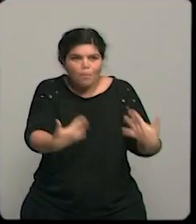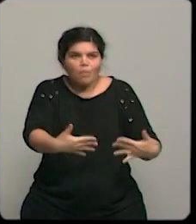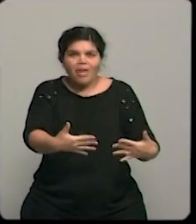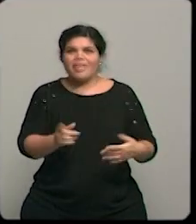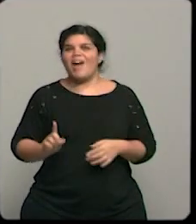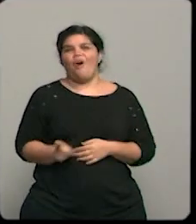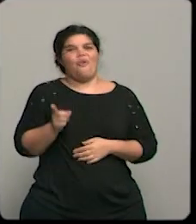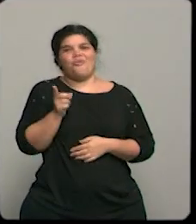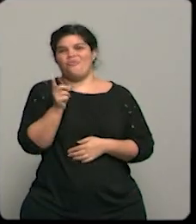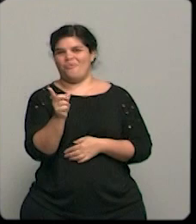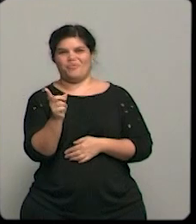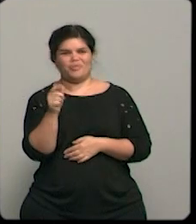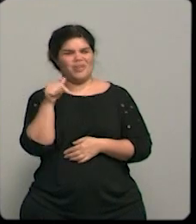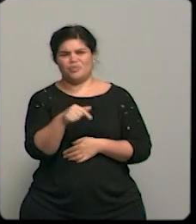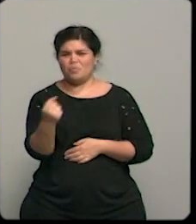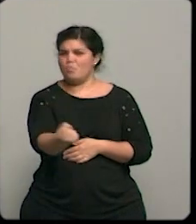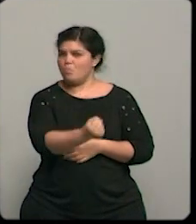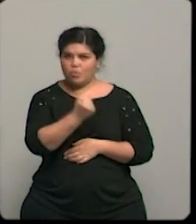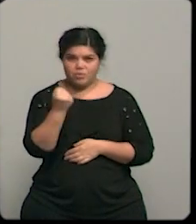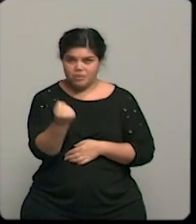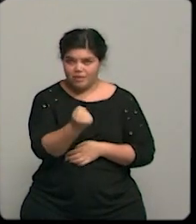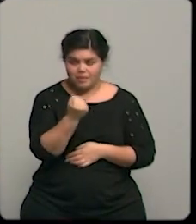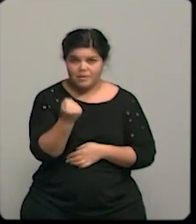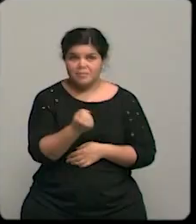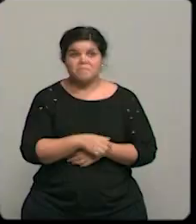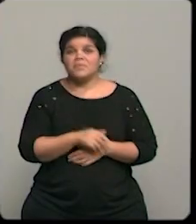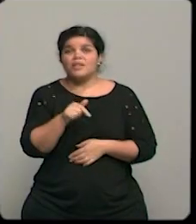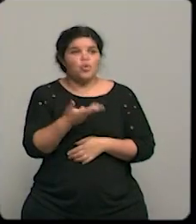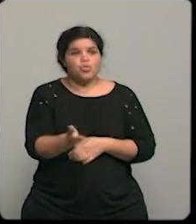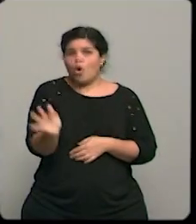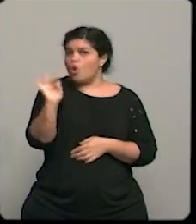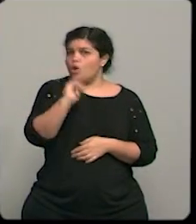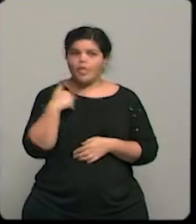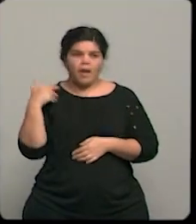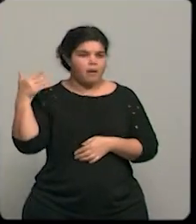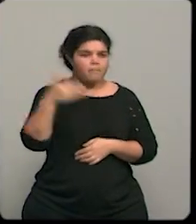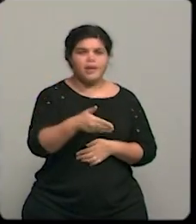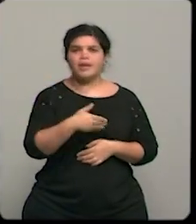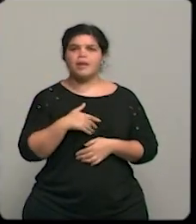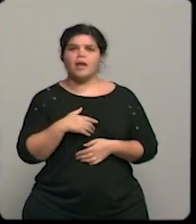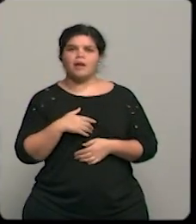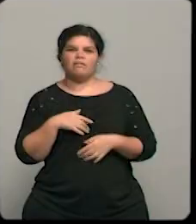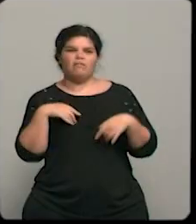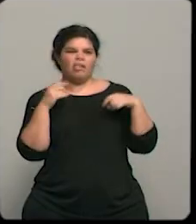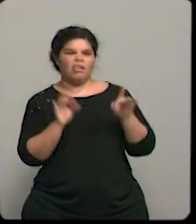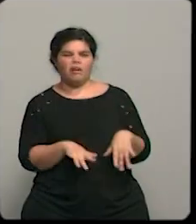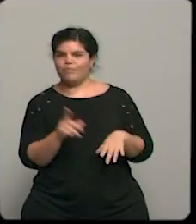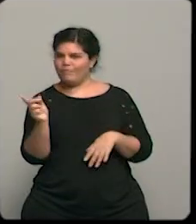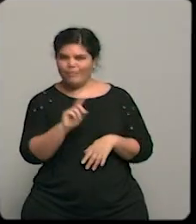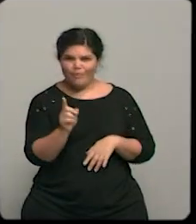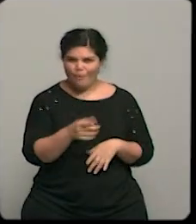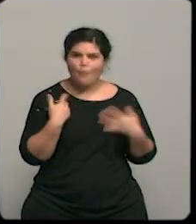es un montón. Es un montonazo, y a la cual te debes cada día. Es decir, venir y dar lo mejor tuyo, y nuestra orquesta